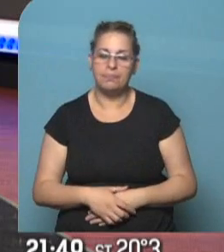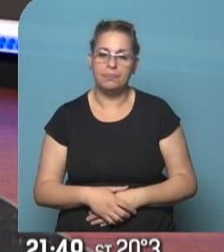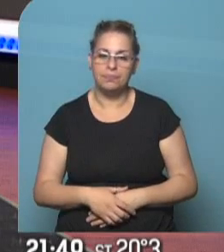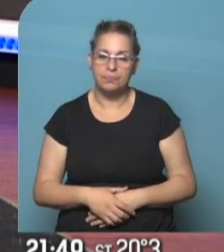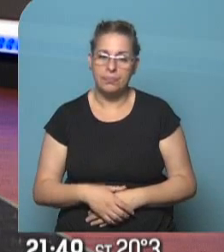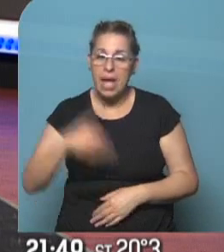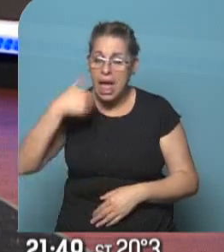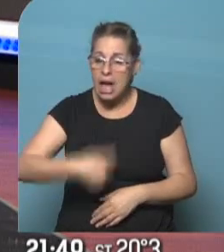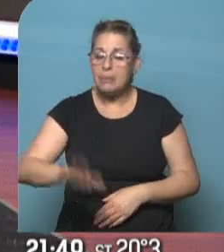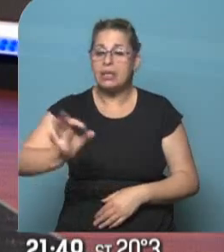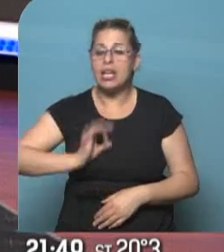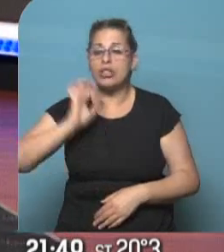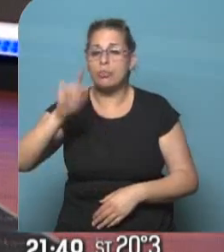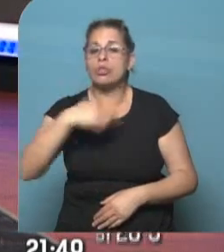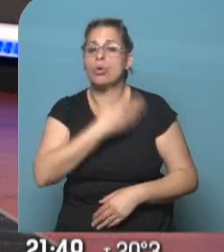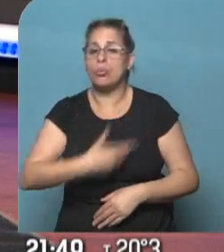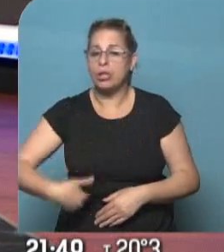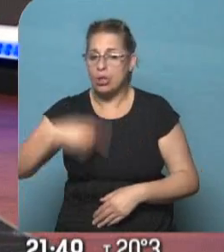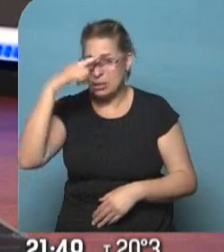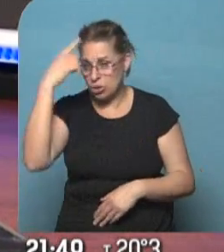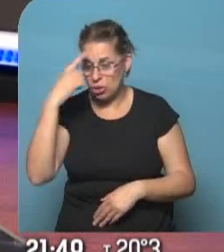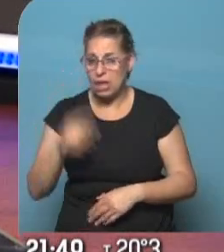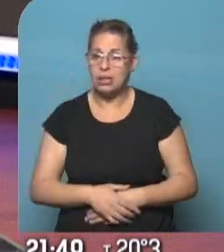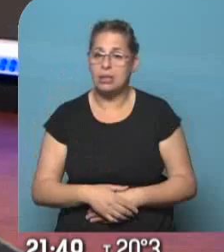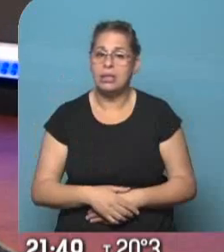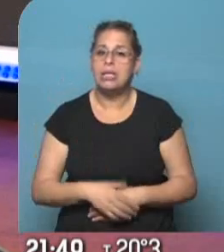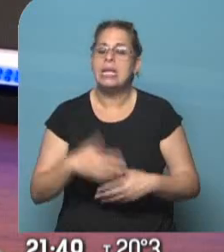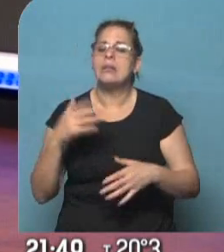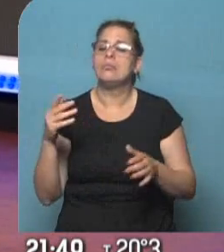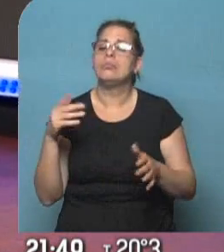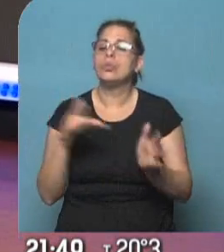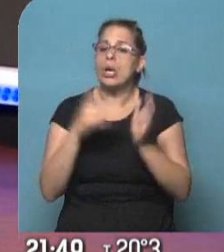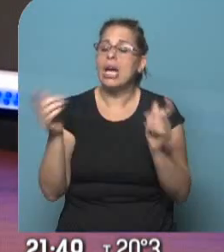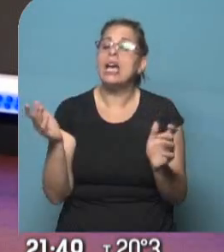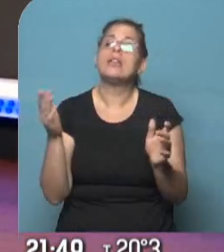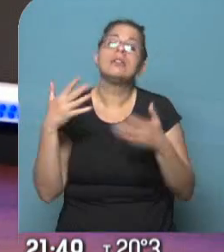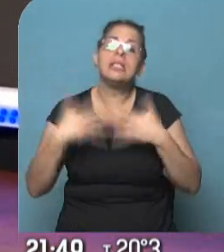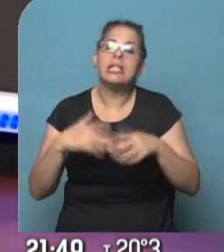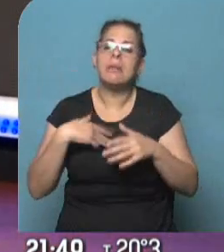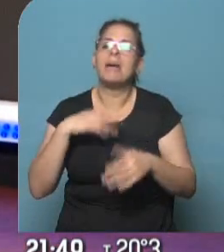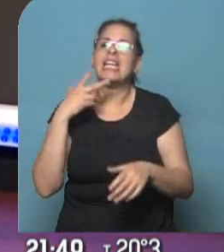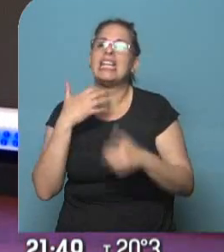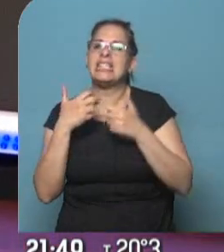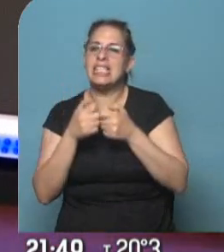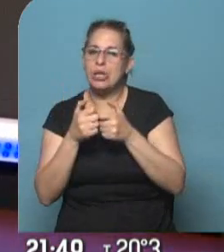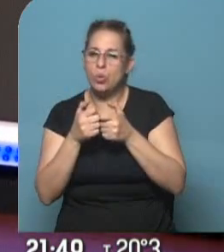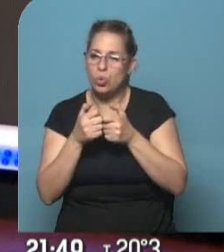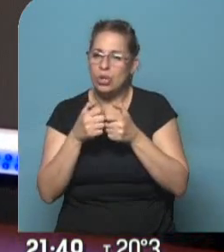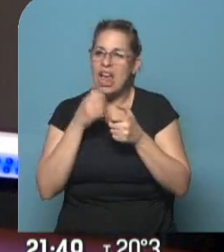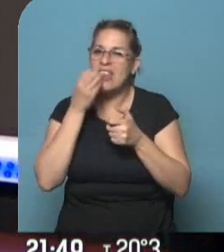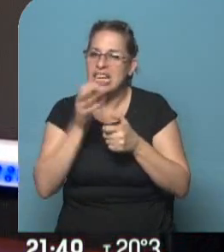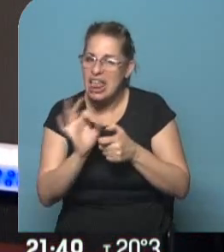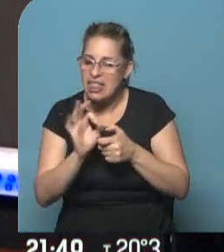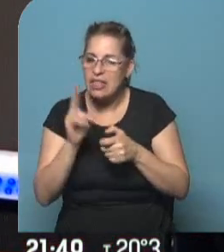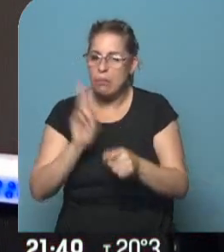y a partir del año próximo el gobierno nacional implementará un sistema para bloquear los teléfonos celulares no declarados el